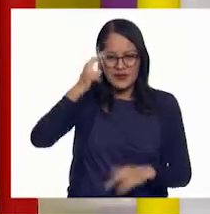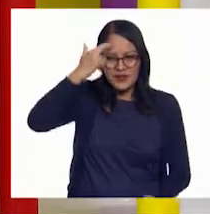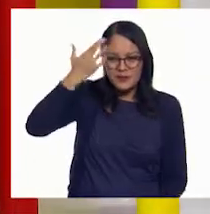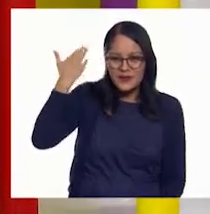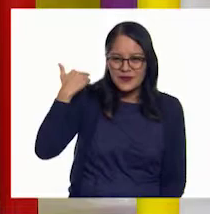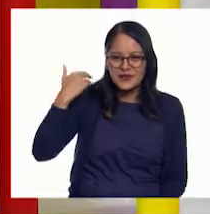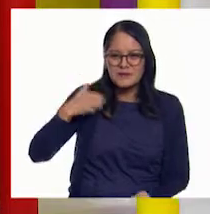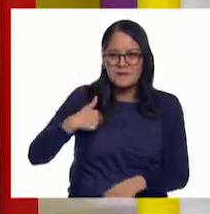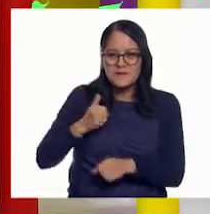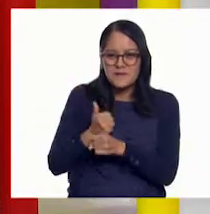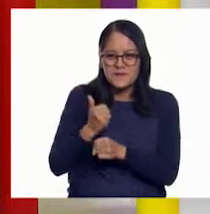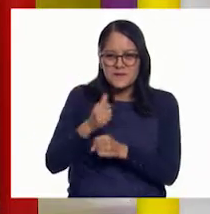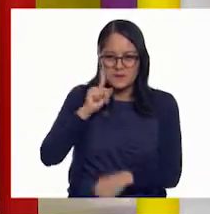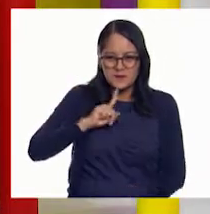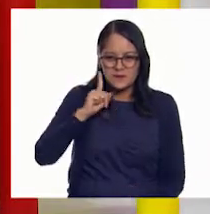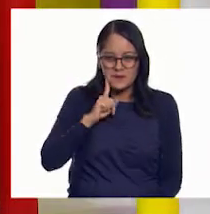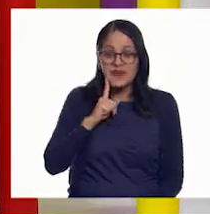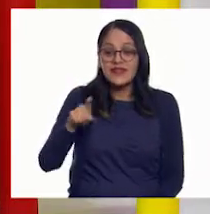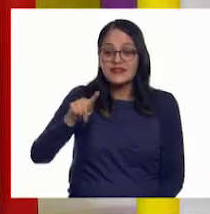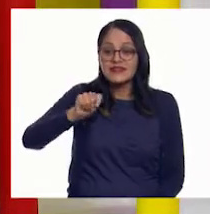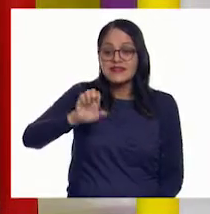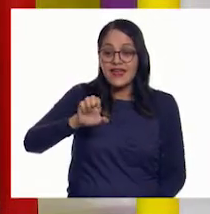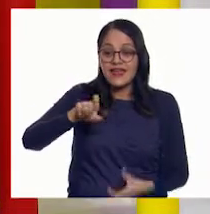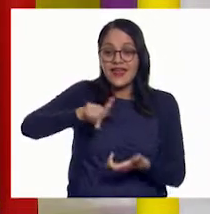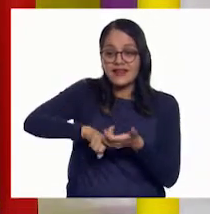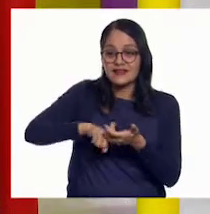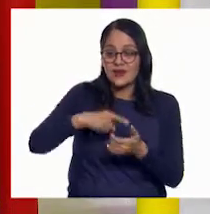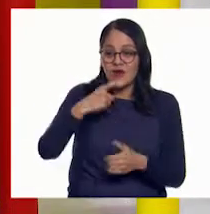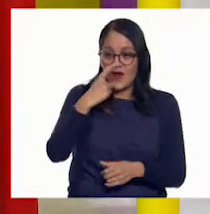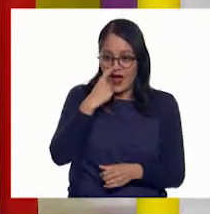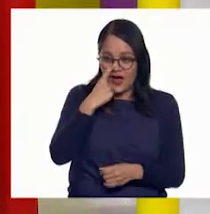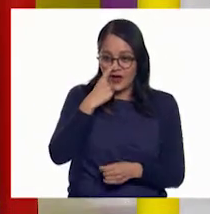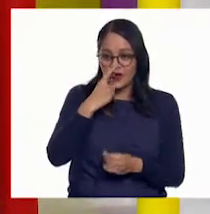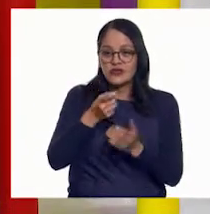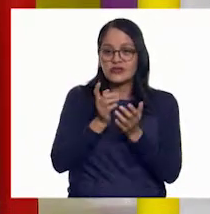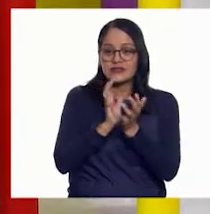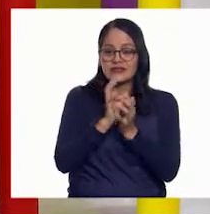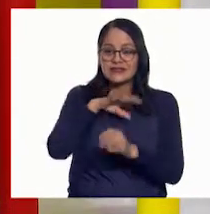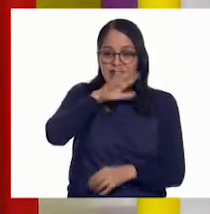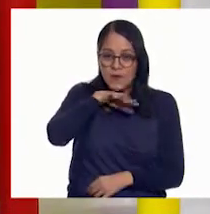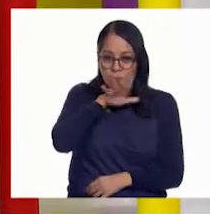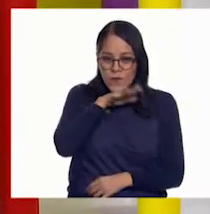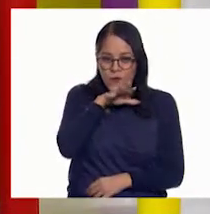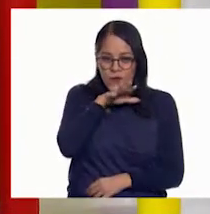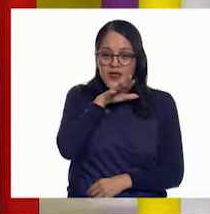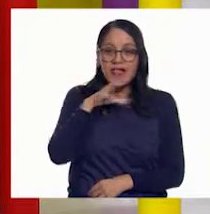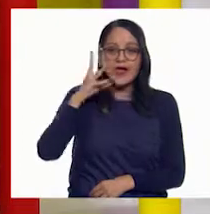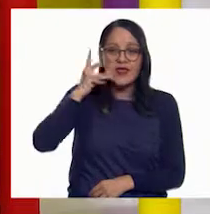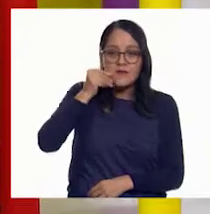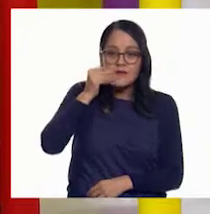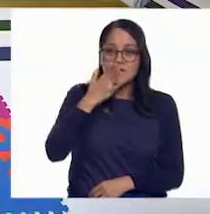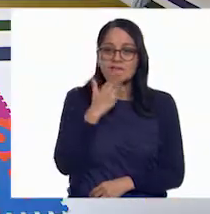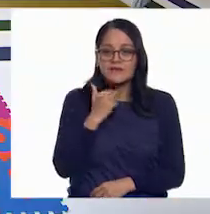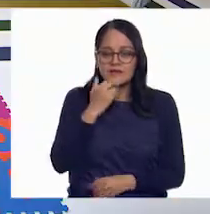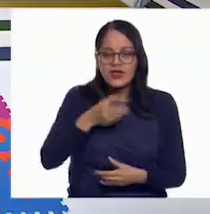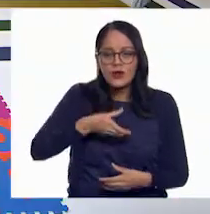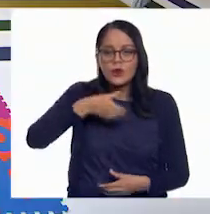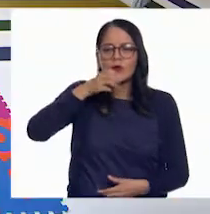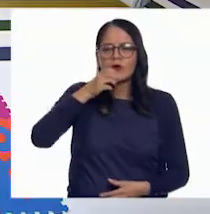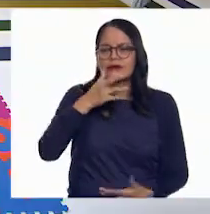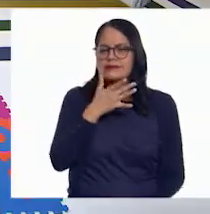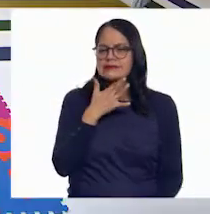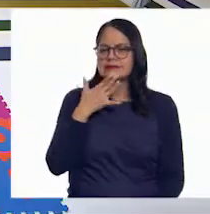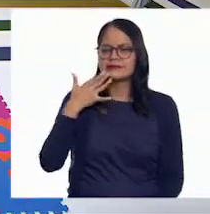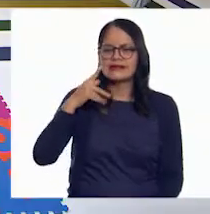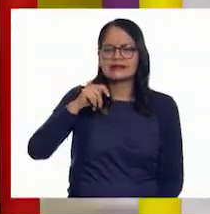de ajo con cebolla, miel y limón y les juro que sabía delicioso. ¿En serio? De verdad. Lo voy a probar. No